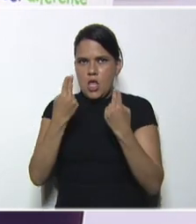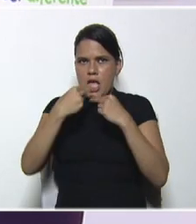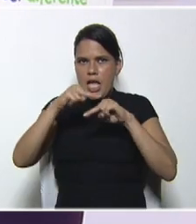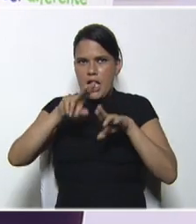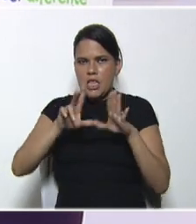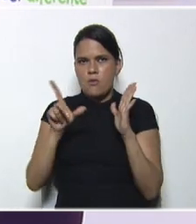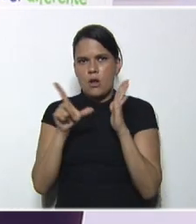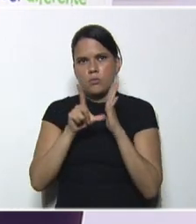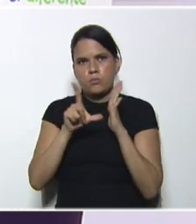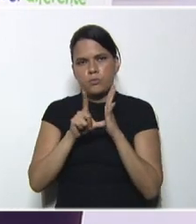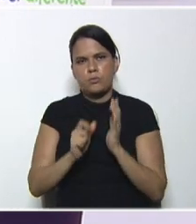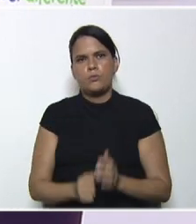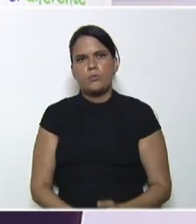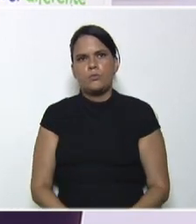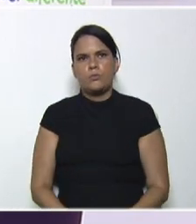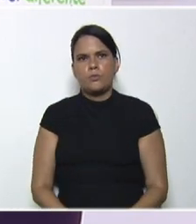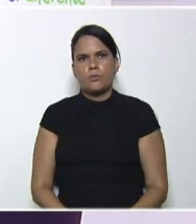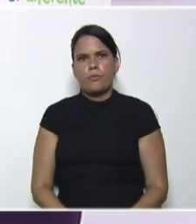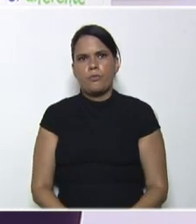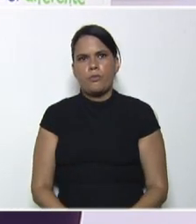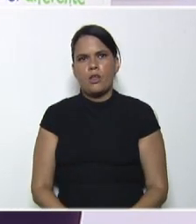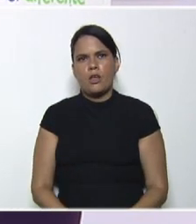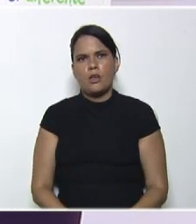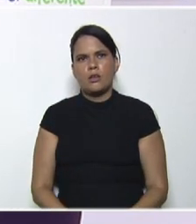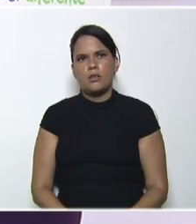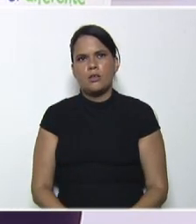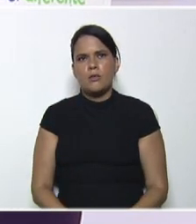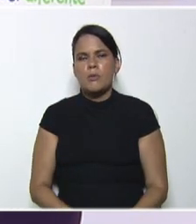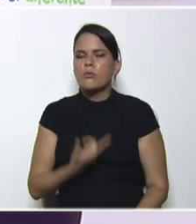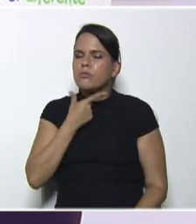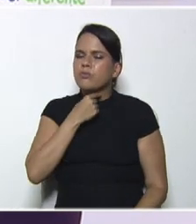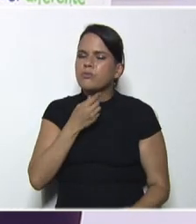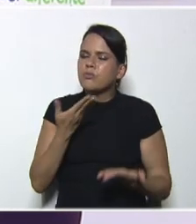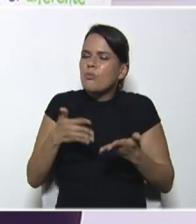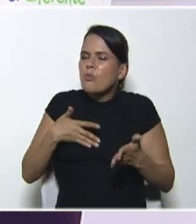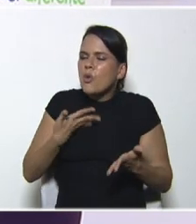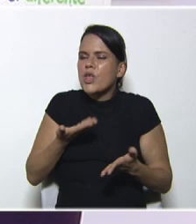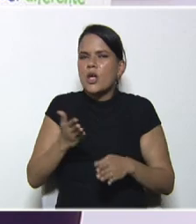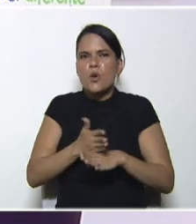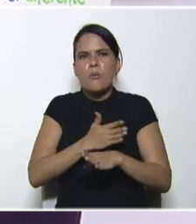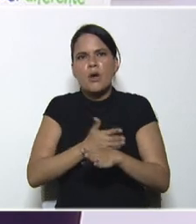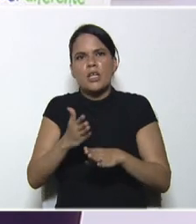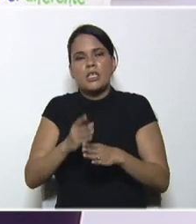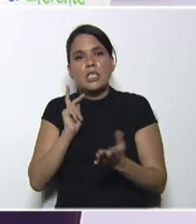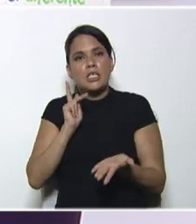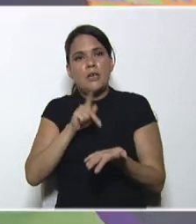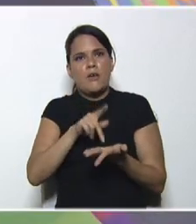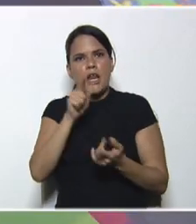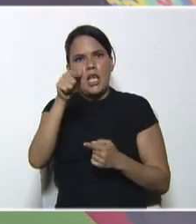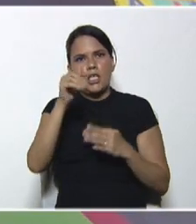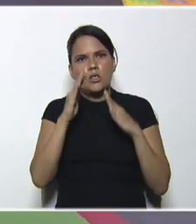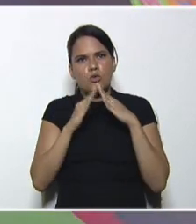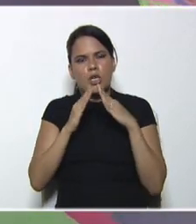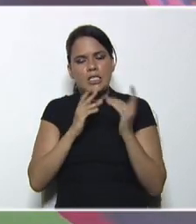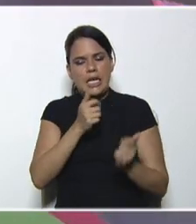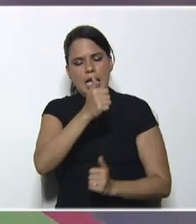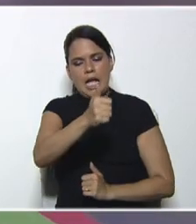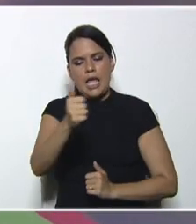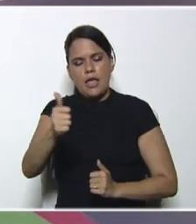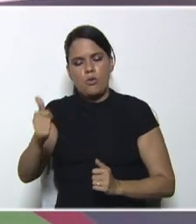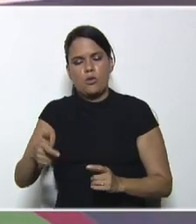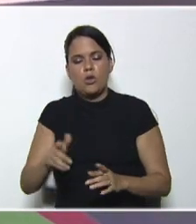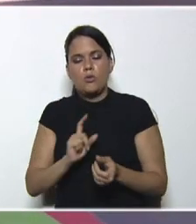nivel de educación media. Ha sido un placer para mí poder compartir y llevar hasta sus hogares cada una de